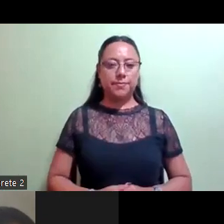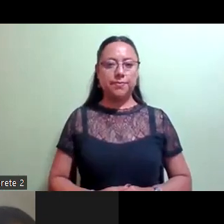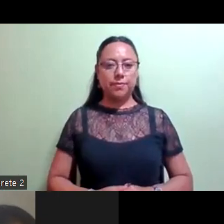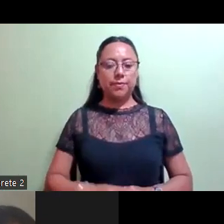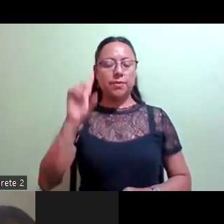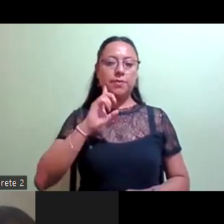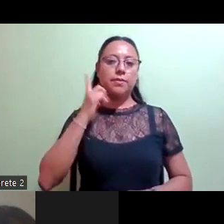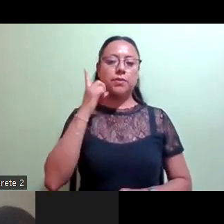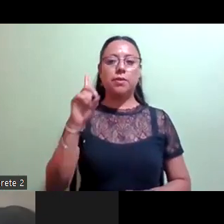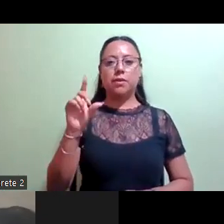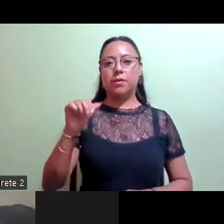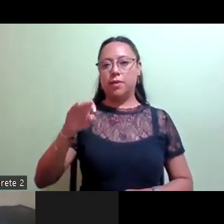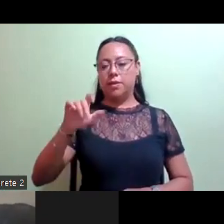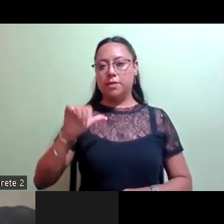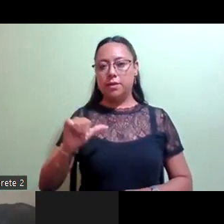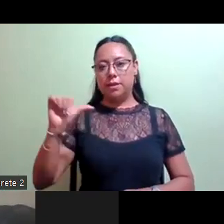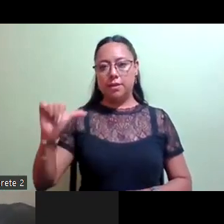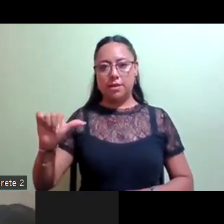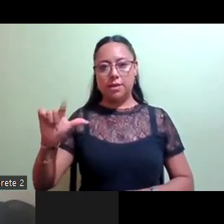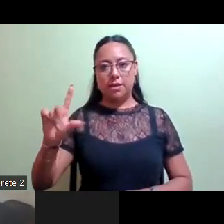Diputada Daniela Gisela Álvarez Camacho.